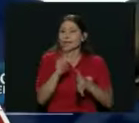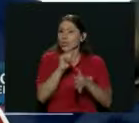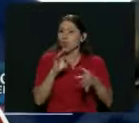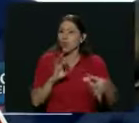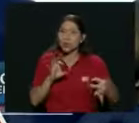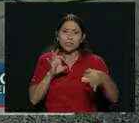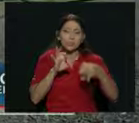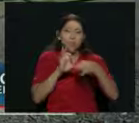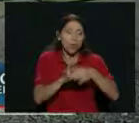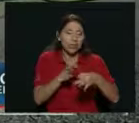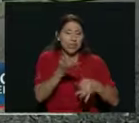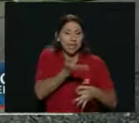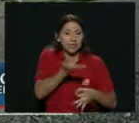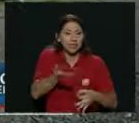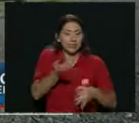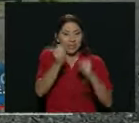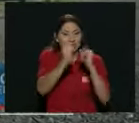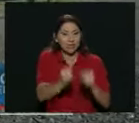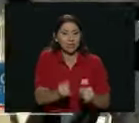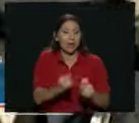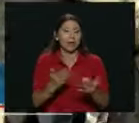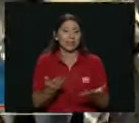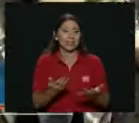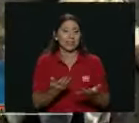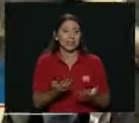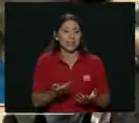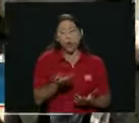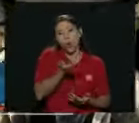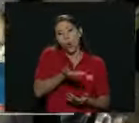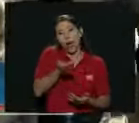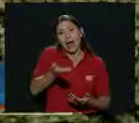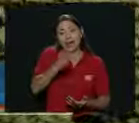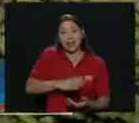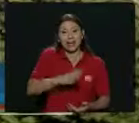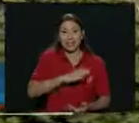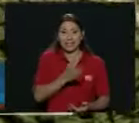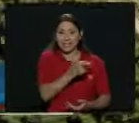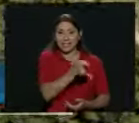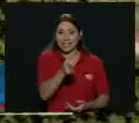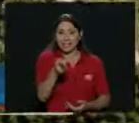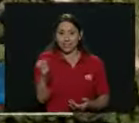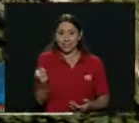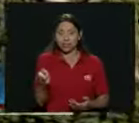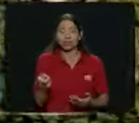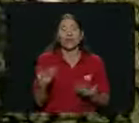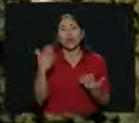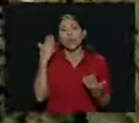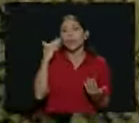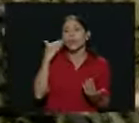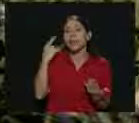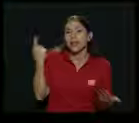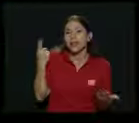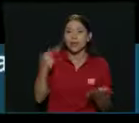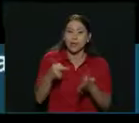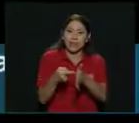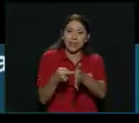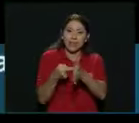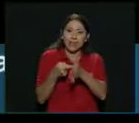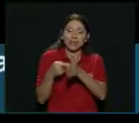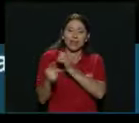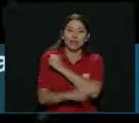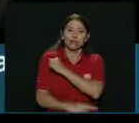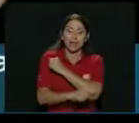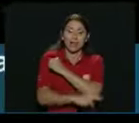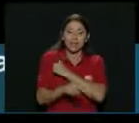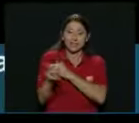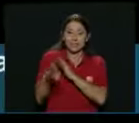factores estrictamente debidos a las condiciones de las personas migrantes, sino porque hay una demanda en los países de destino, en este caso